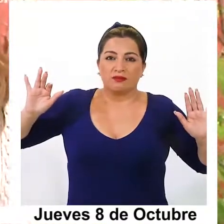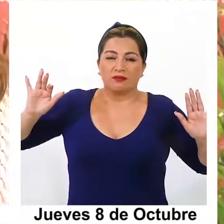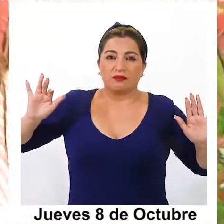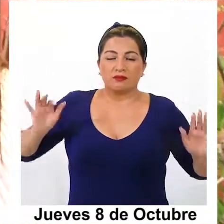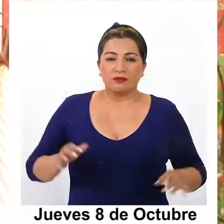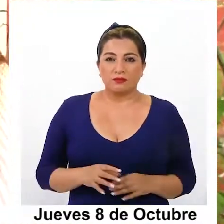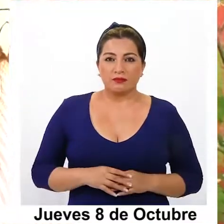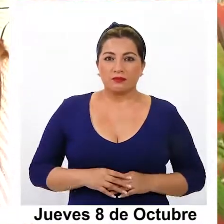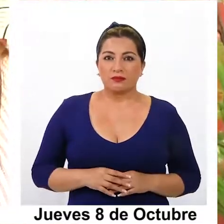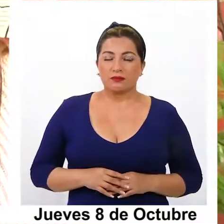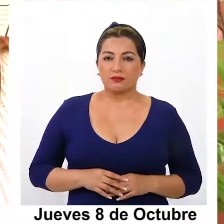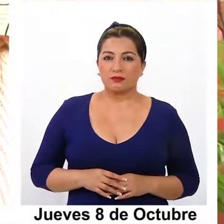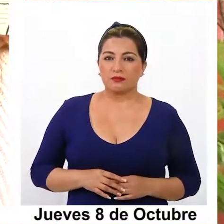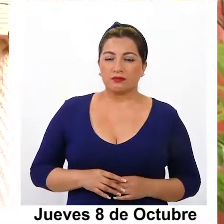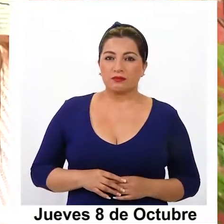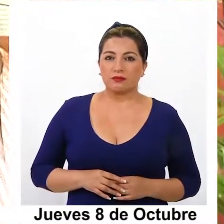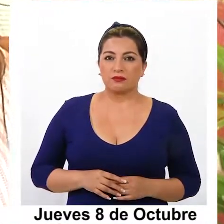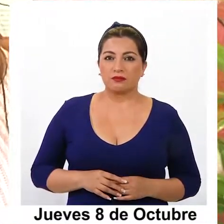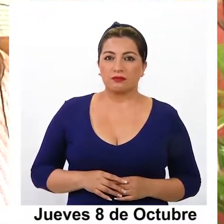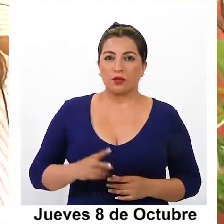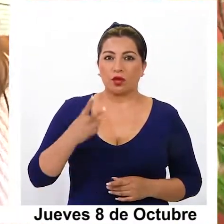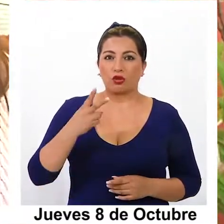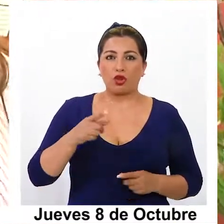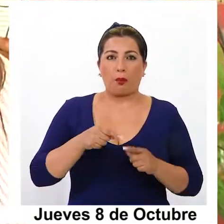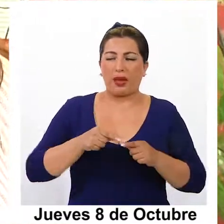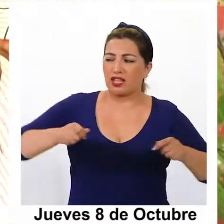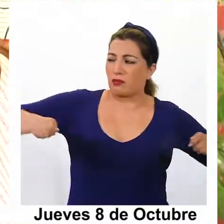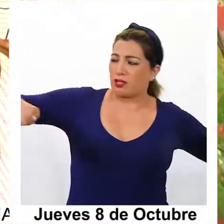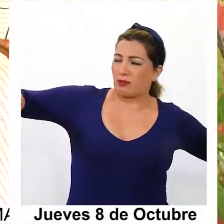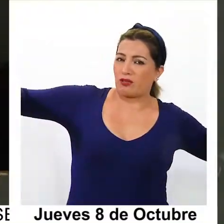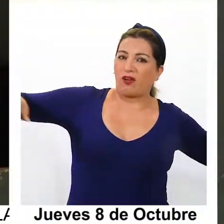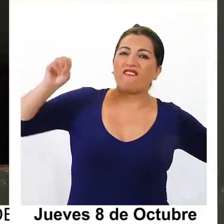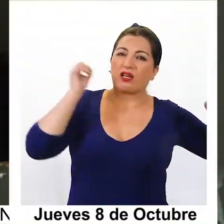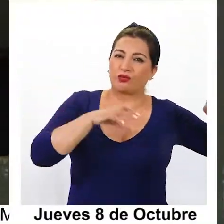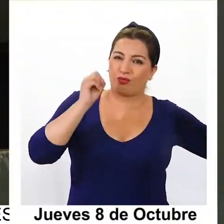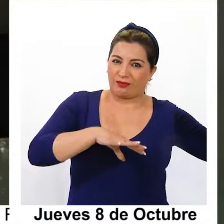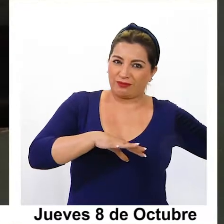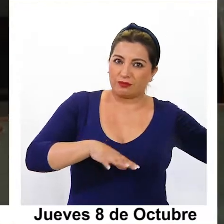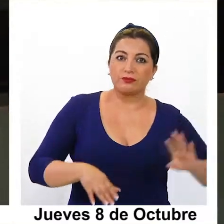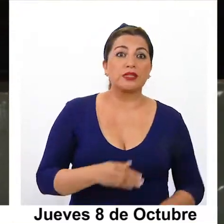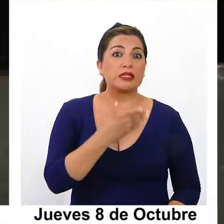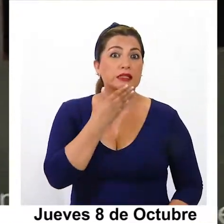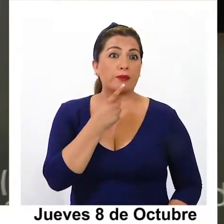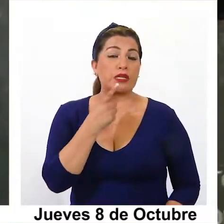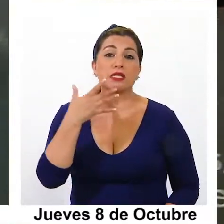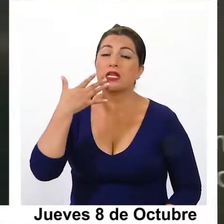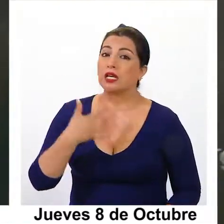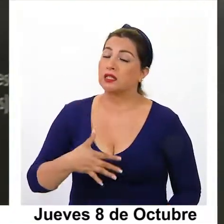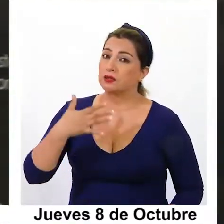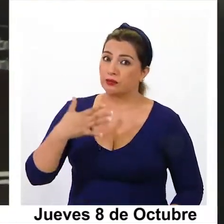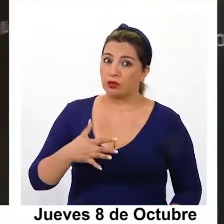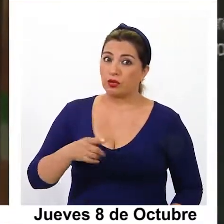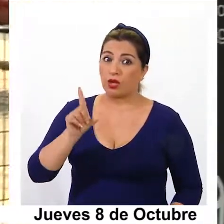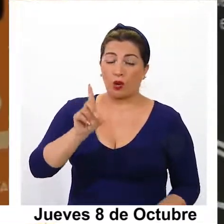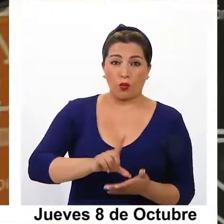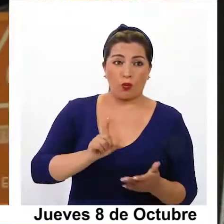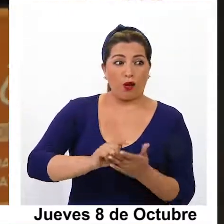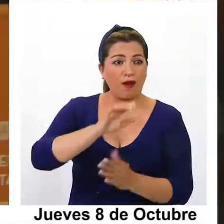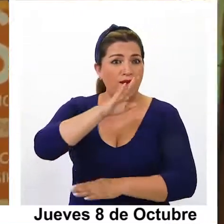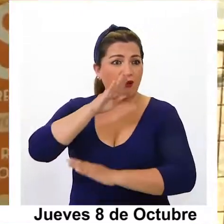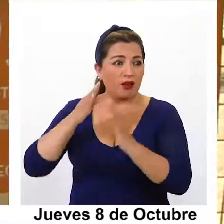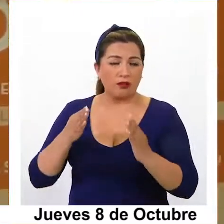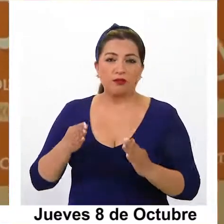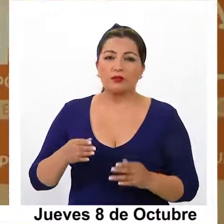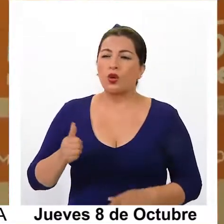como dos metros cuadrados así de basura. También es importante que quienes acudan al punto limpio